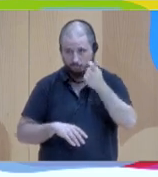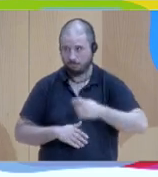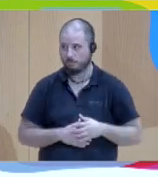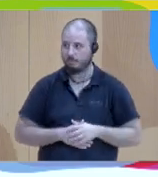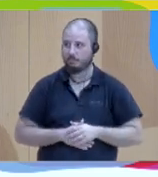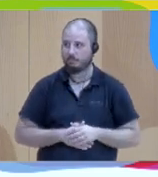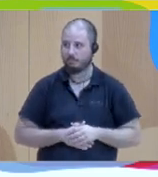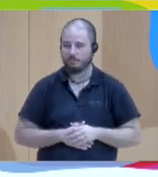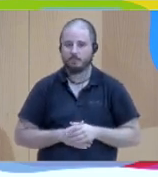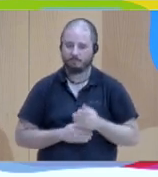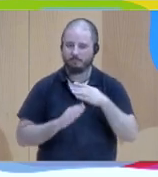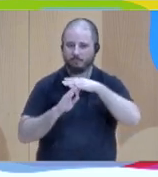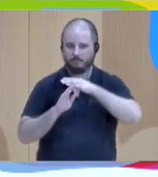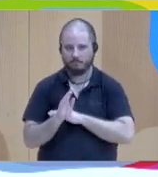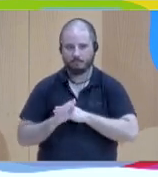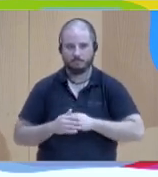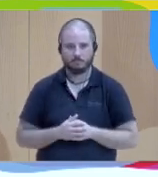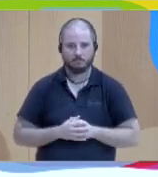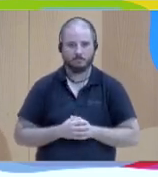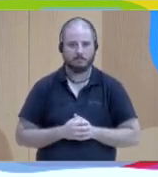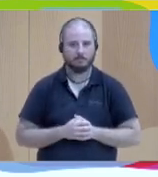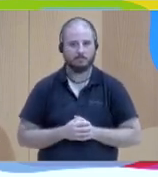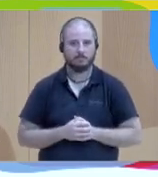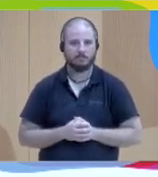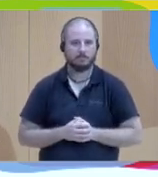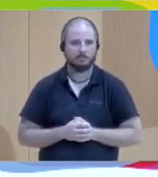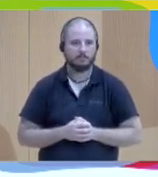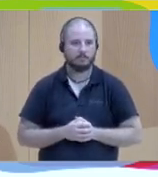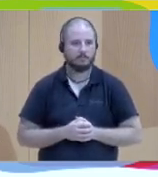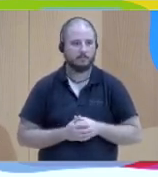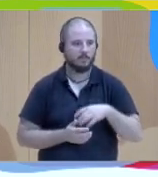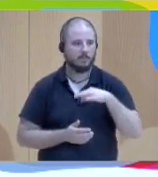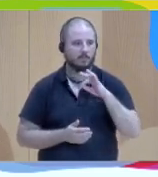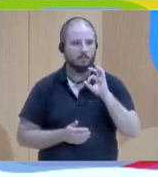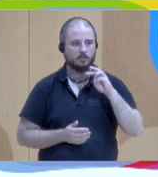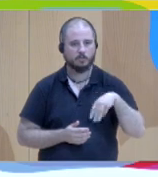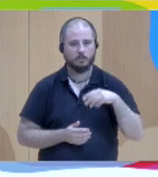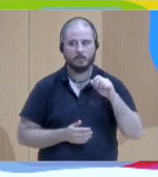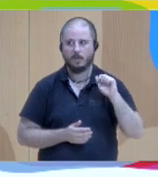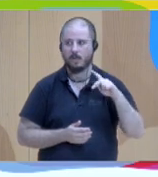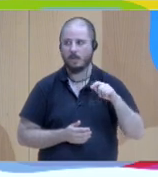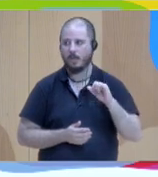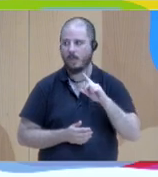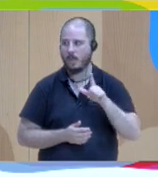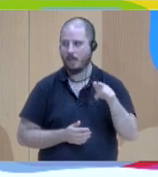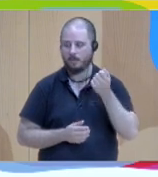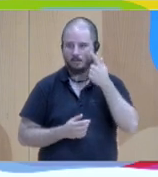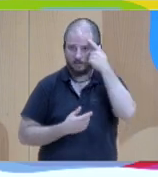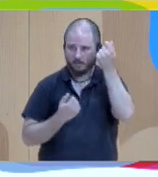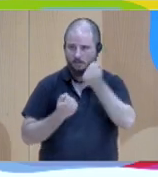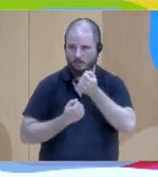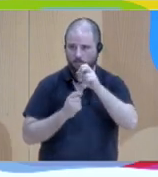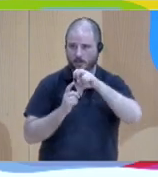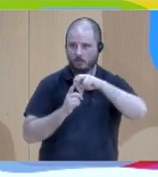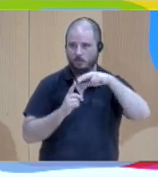Pues vamos a hacerlo. Se llama Tom Anquil. Él es especialista en enfoque dialógico y